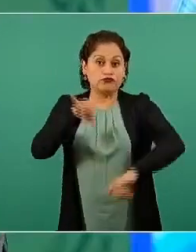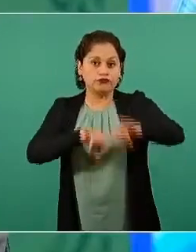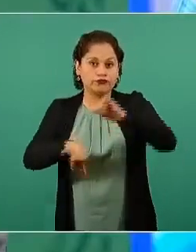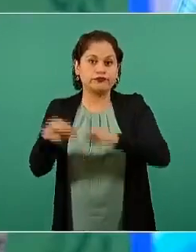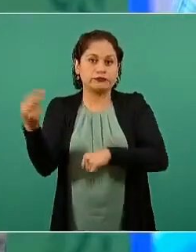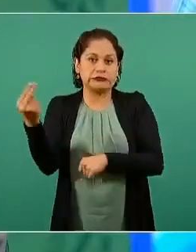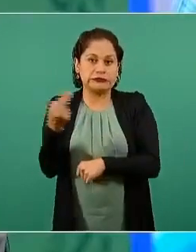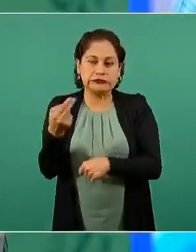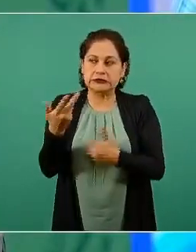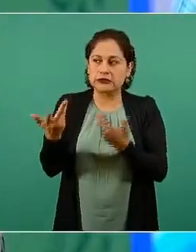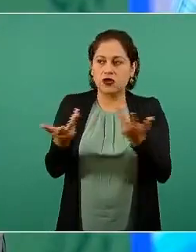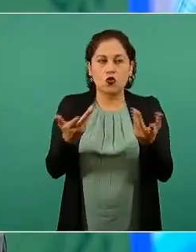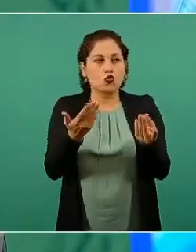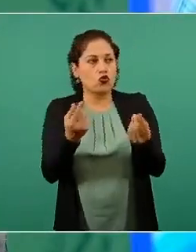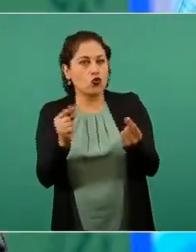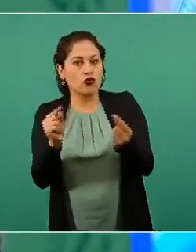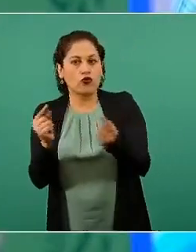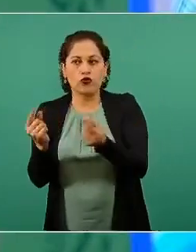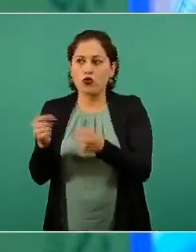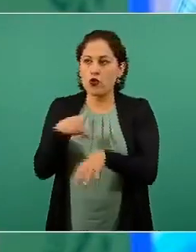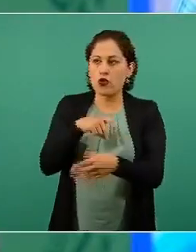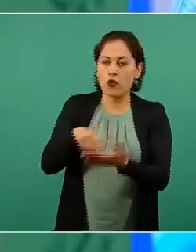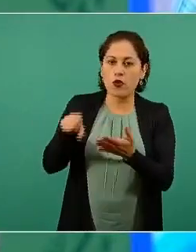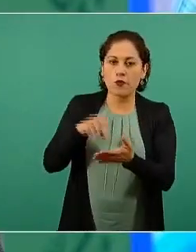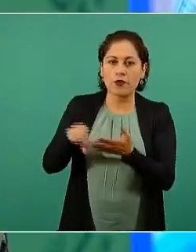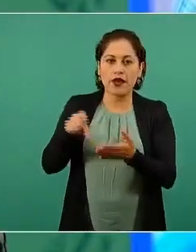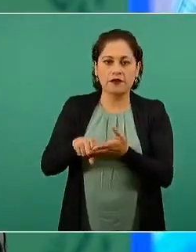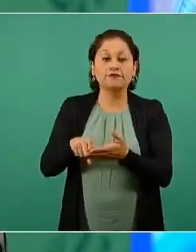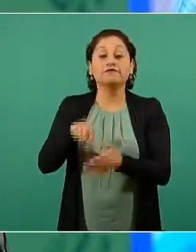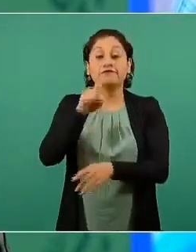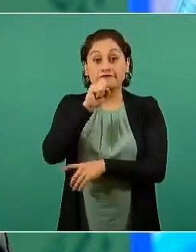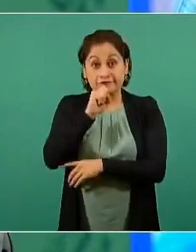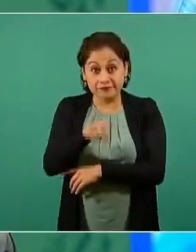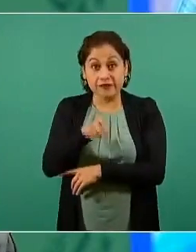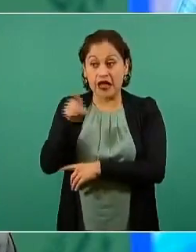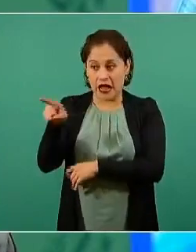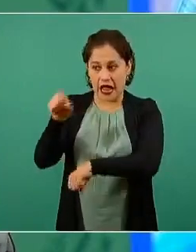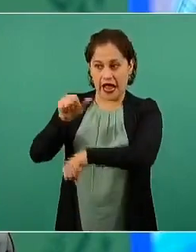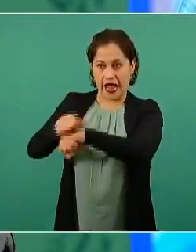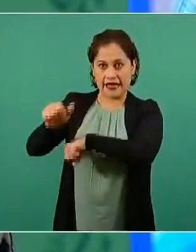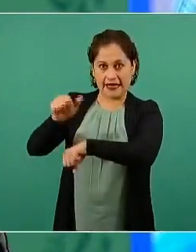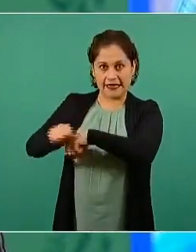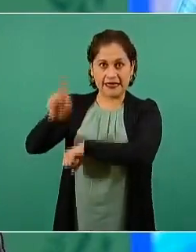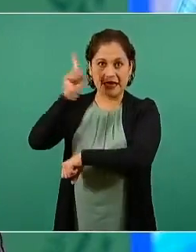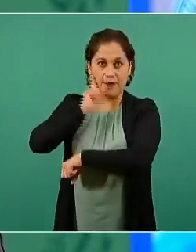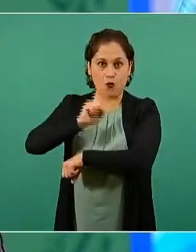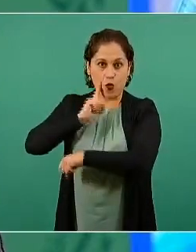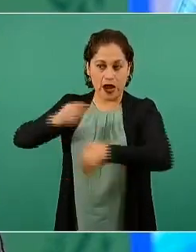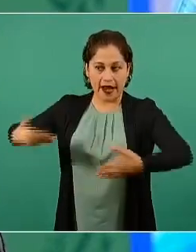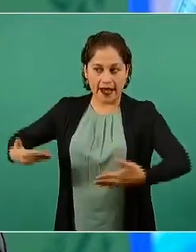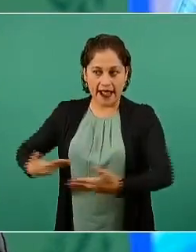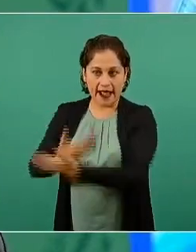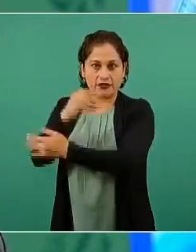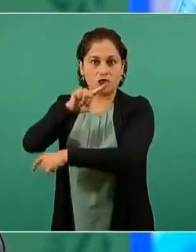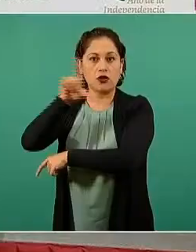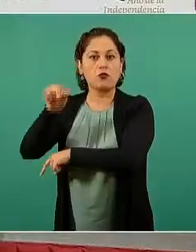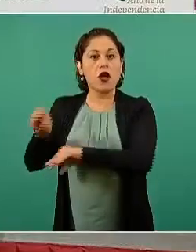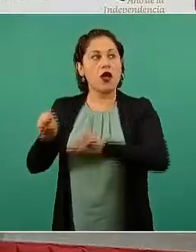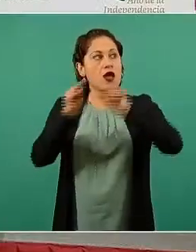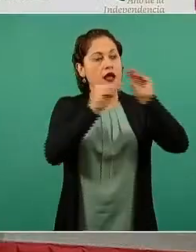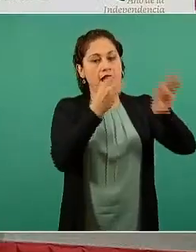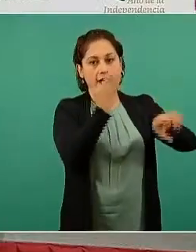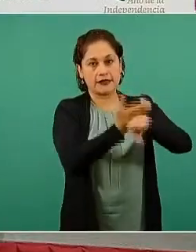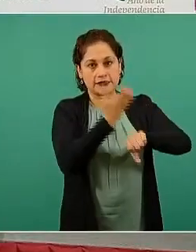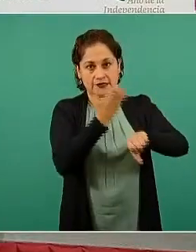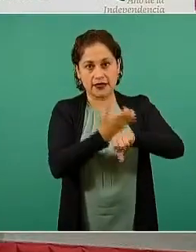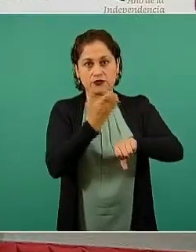la colaboración de una colega circunstancialmente de origen argentino, pero ya nacionalizada estadounidense, que es la agregada